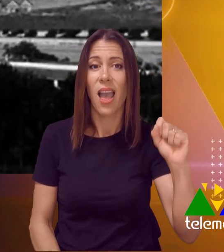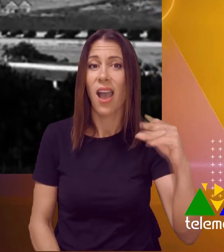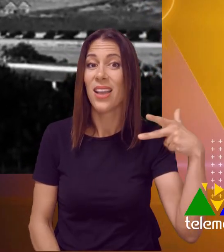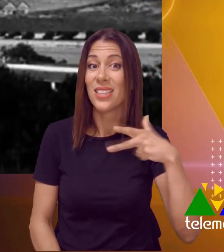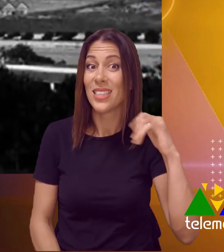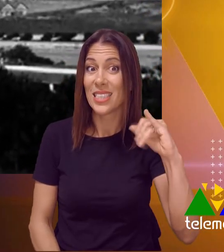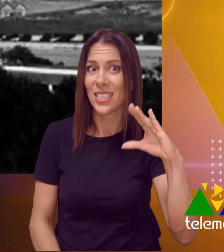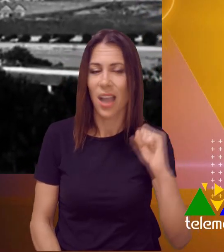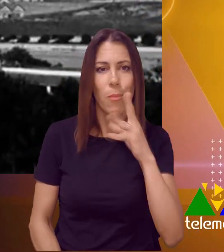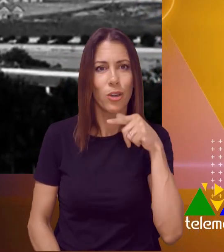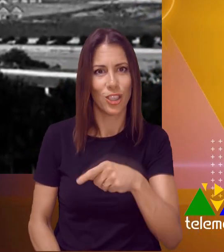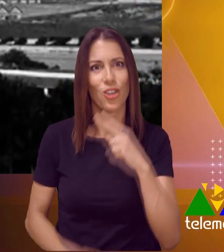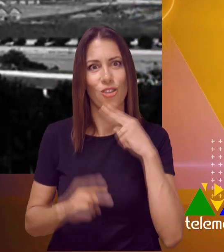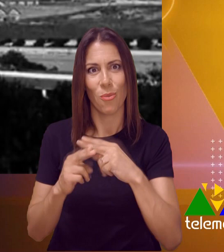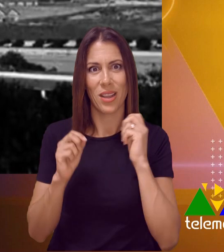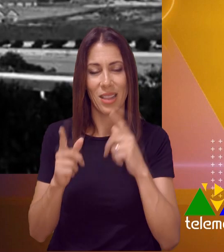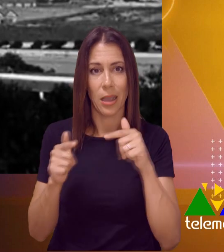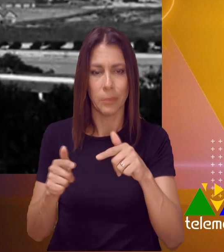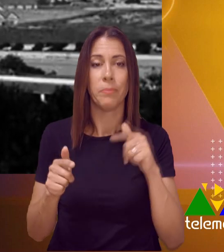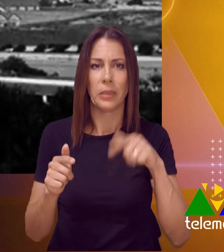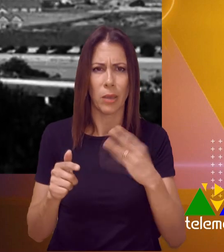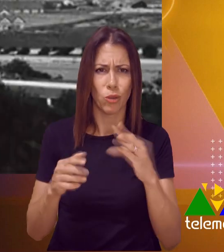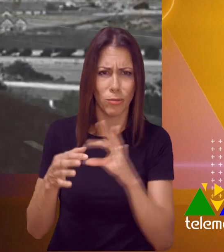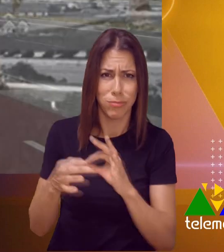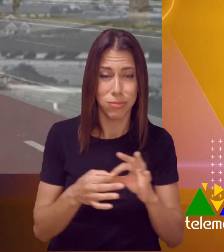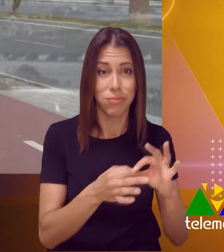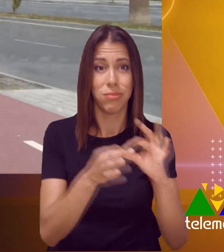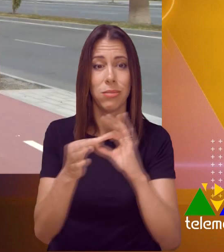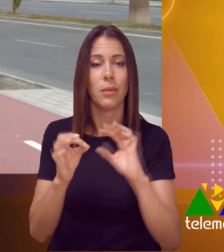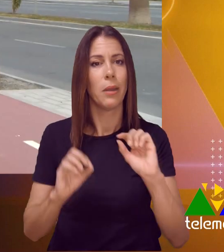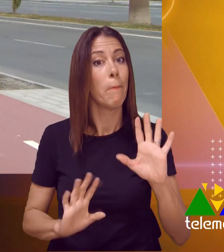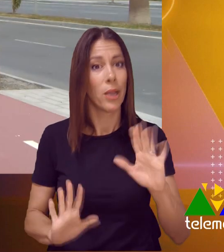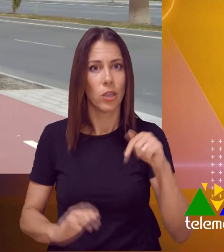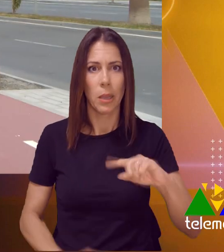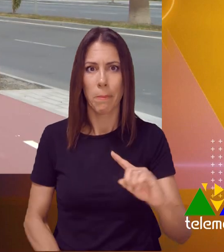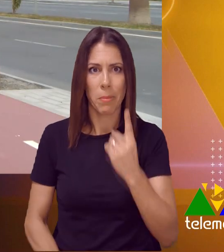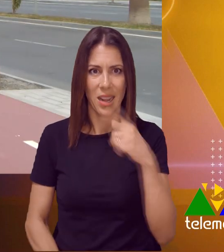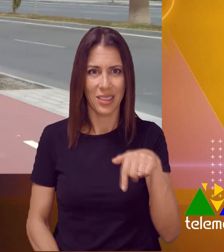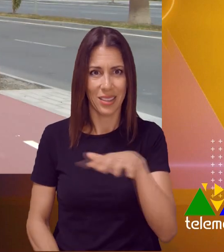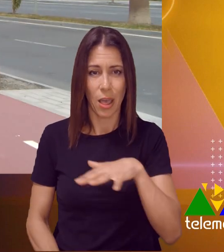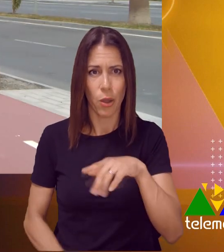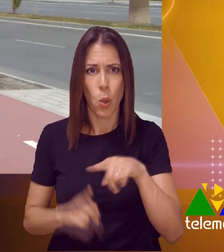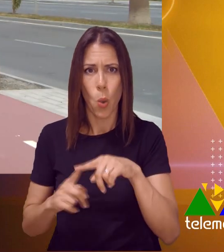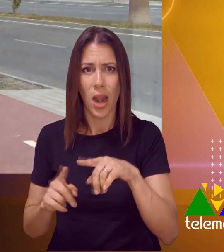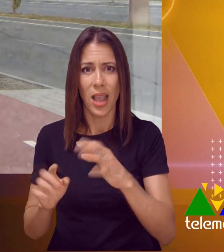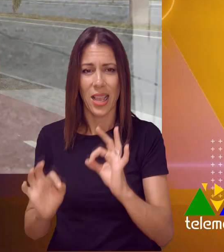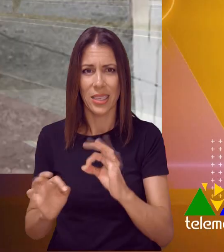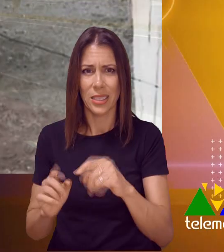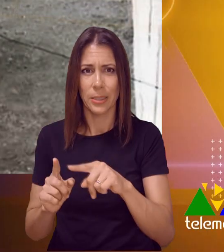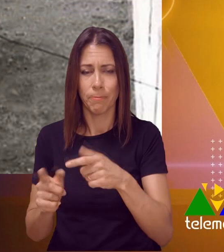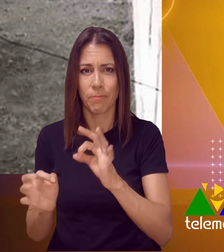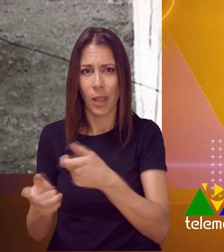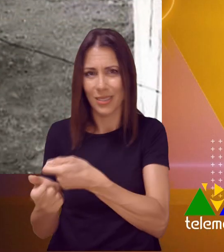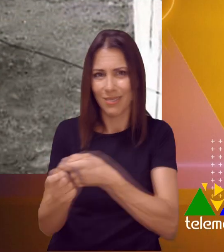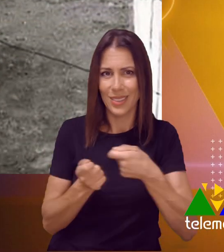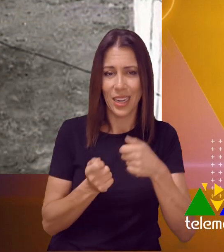siglo XIX, y que va de esta zona, la primera de esta zona, lógicamente, y que tira un poco de toda esta, ¿no? Un poco del